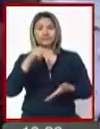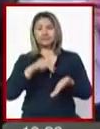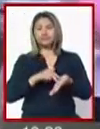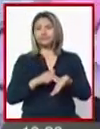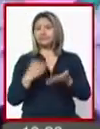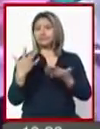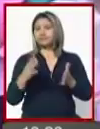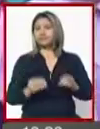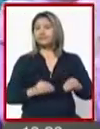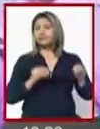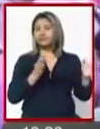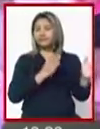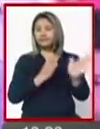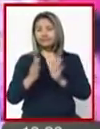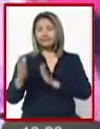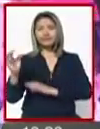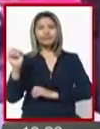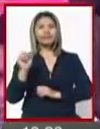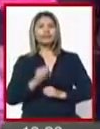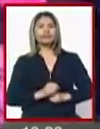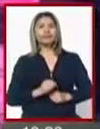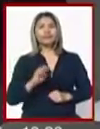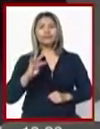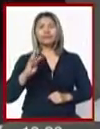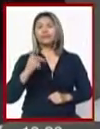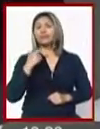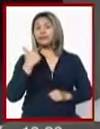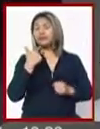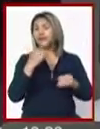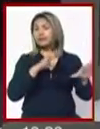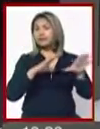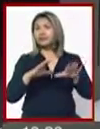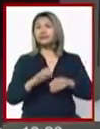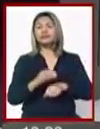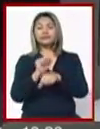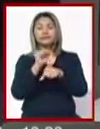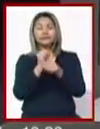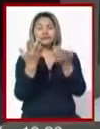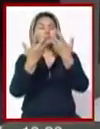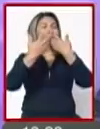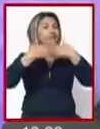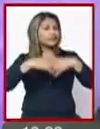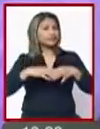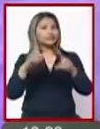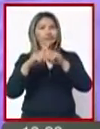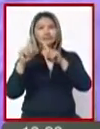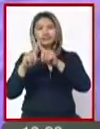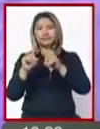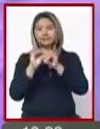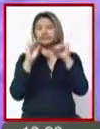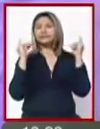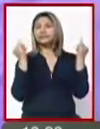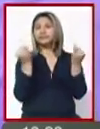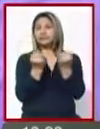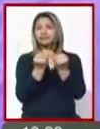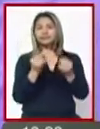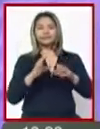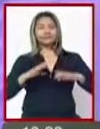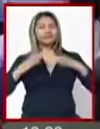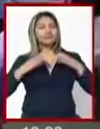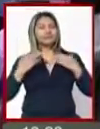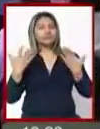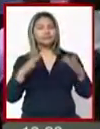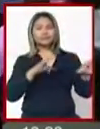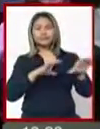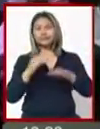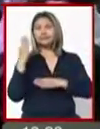3000, quienes pondrán en marcha el Plan Cuadrante, el cual pretende realizar un trabajo coordinado con distintas instituciones. La